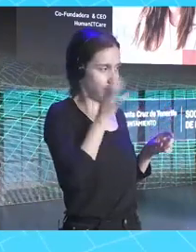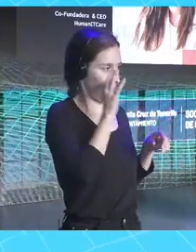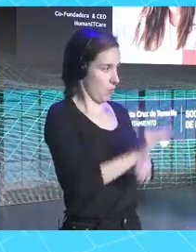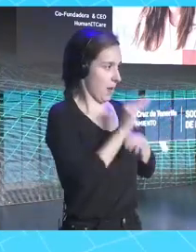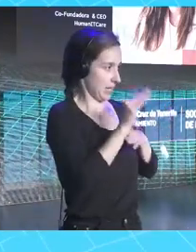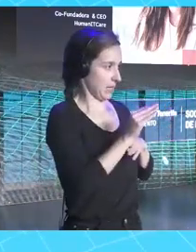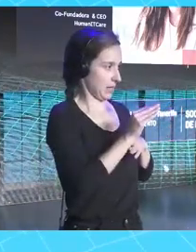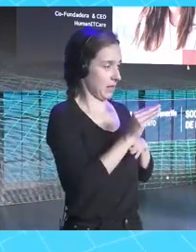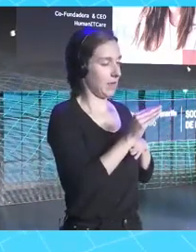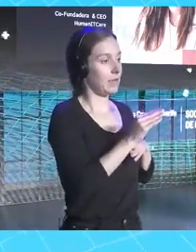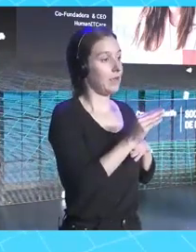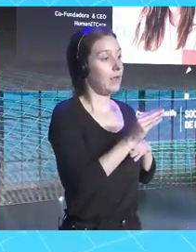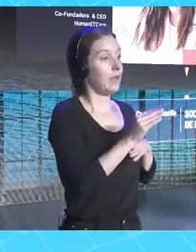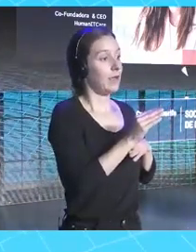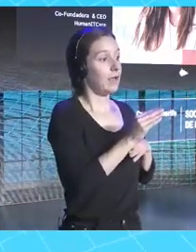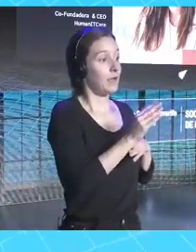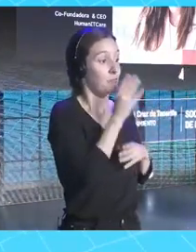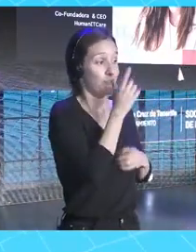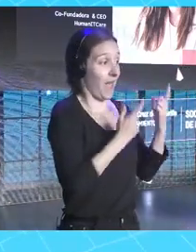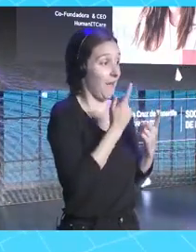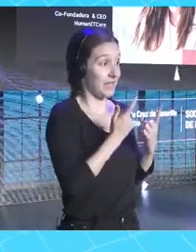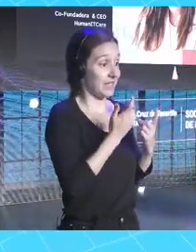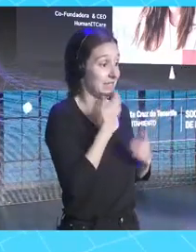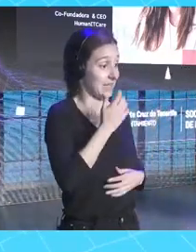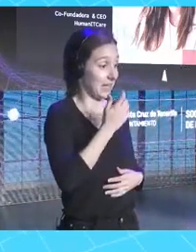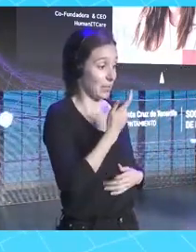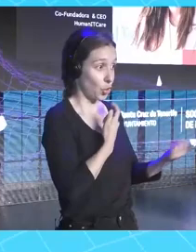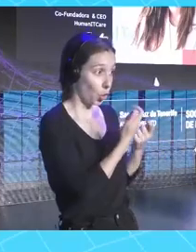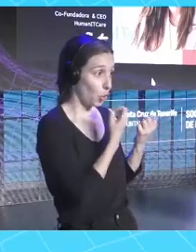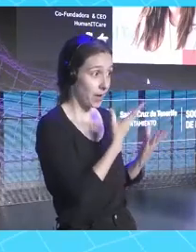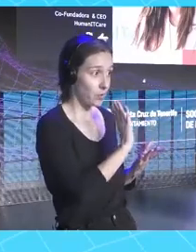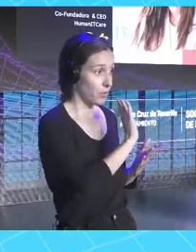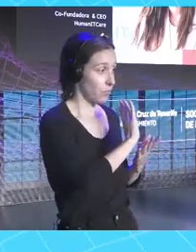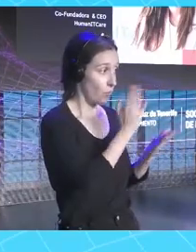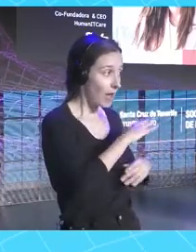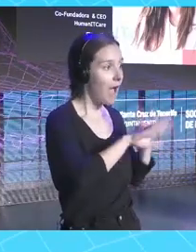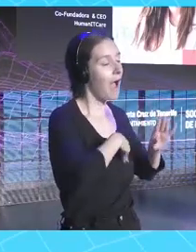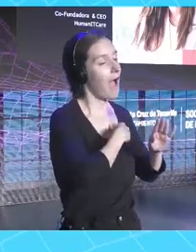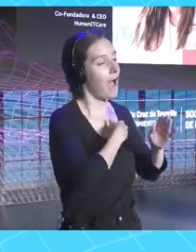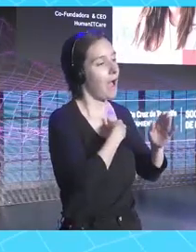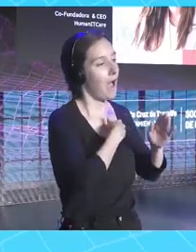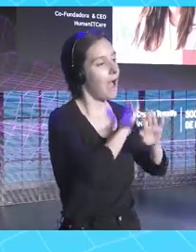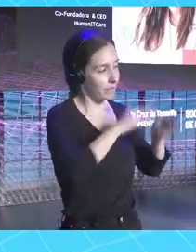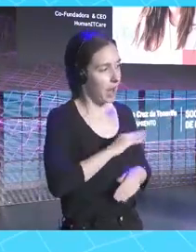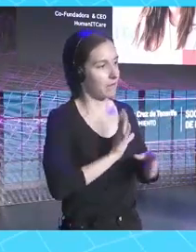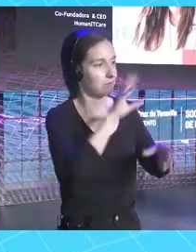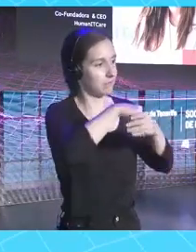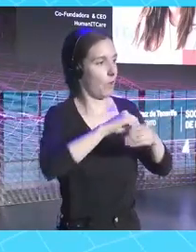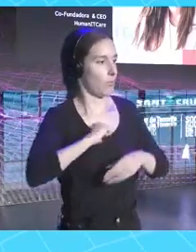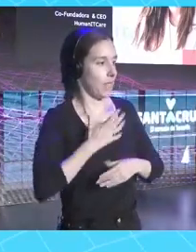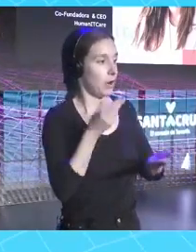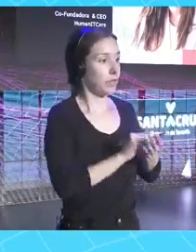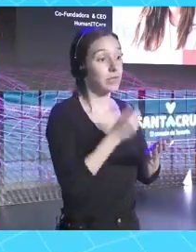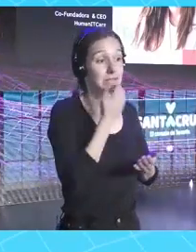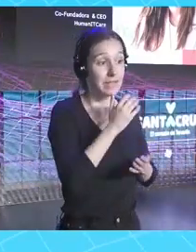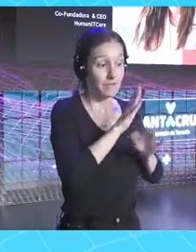cuando no se monitorizan bien acaban ingresadas en el hospital creo que mejora la calidad de vida no y yo siempre le digo si al final la empresa va bien significa que